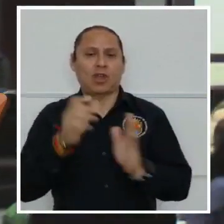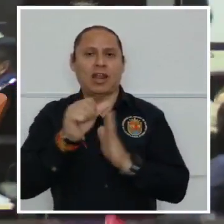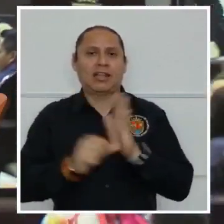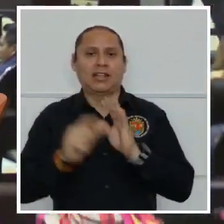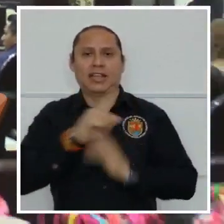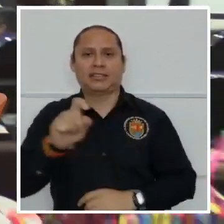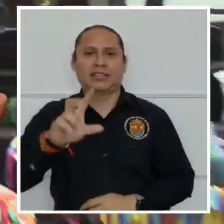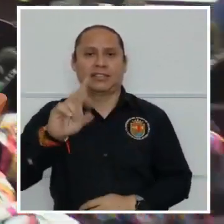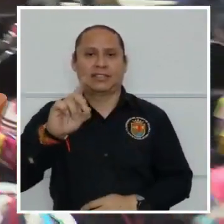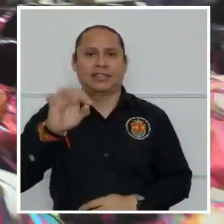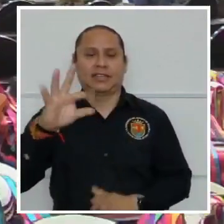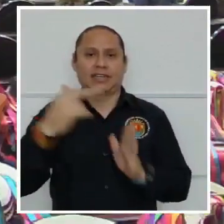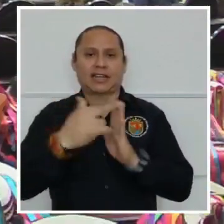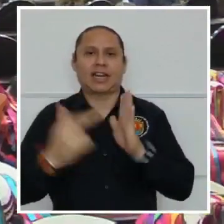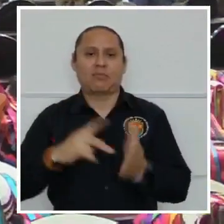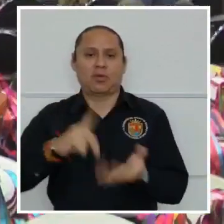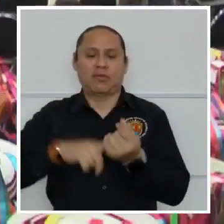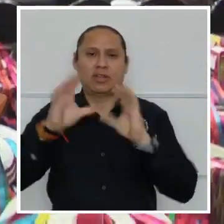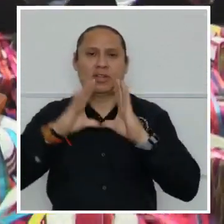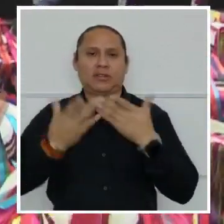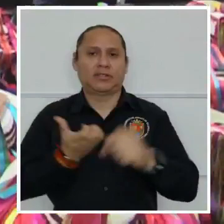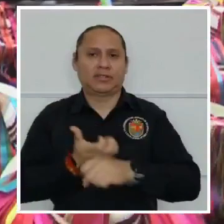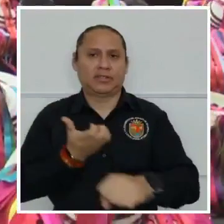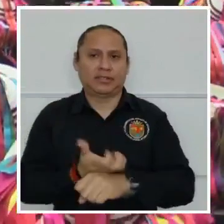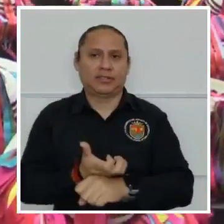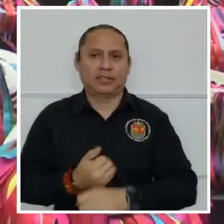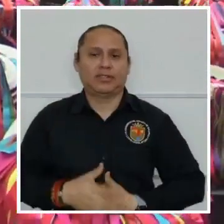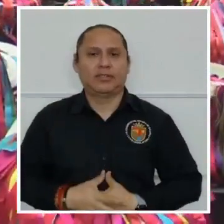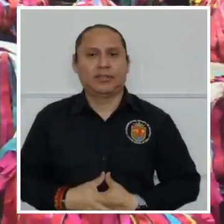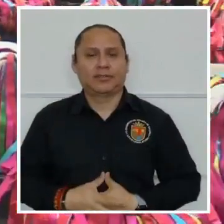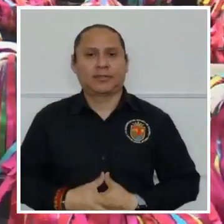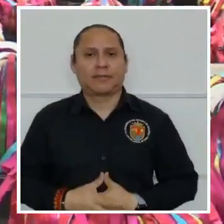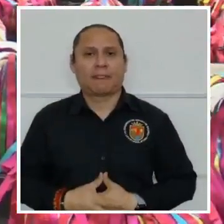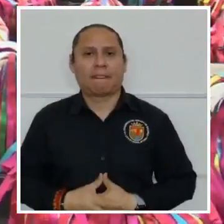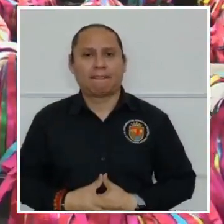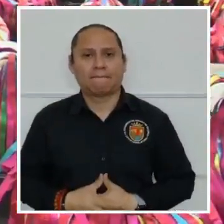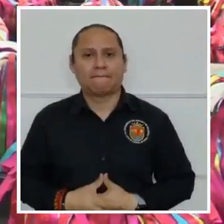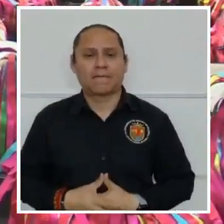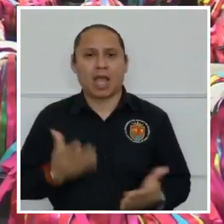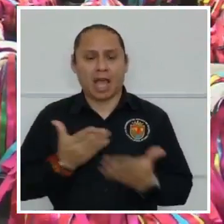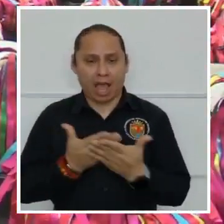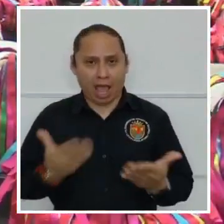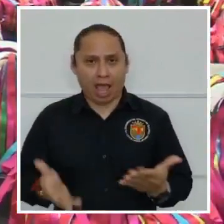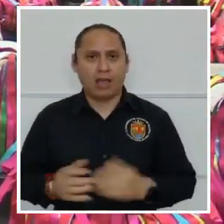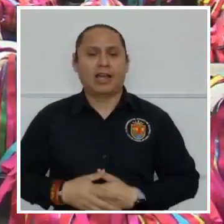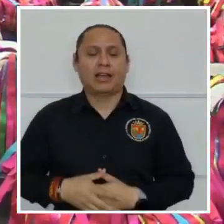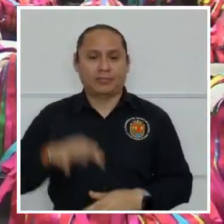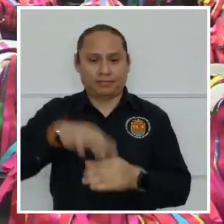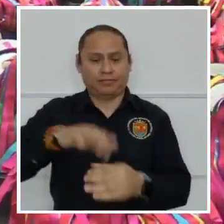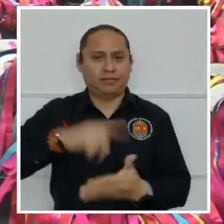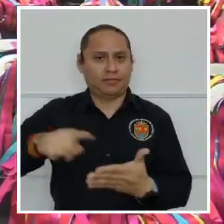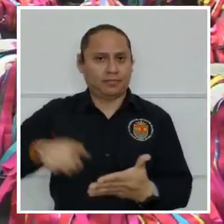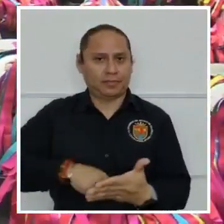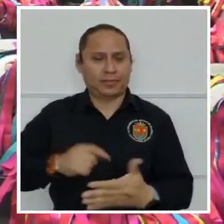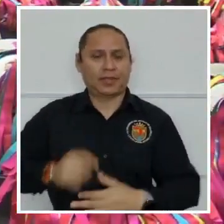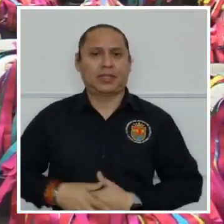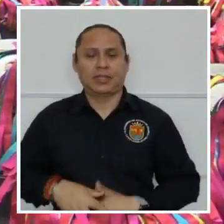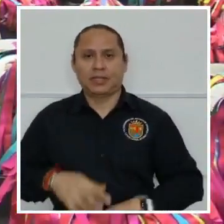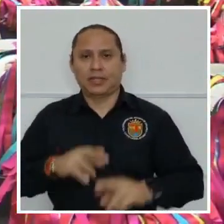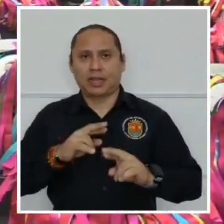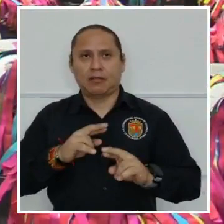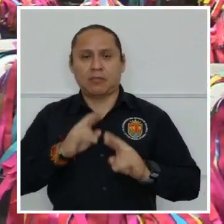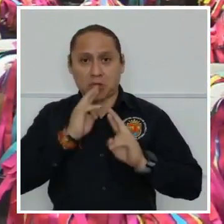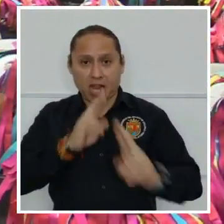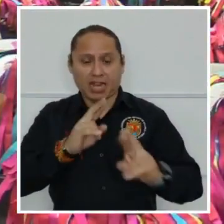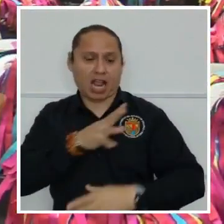artículo 133 del reglamento interior de este propio Poder Legislativo, procederemos a someter a votación nominal en